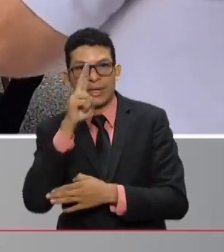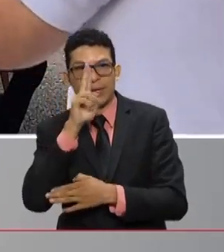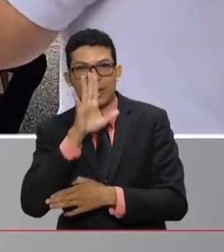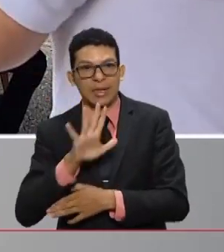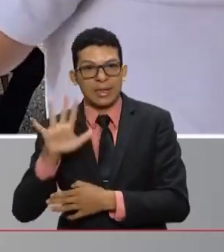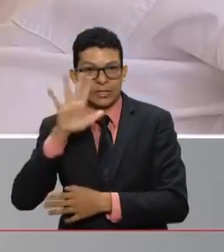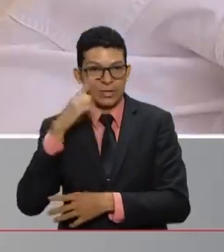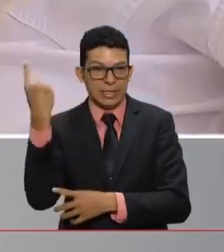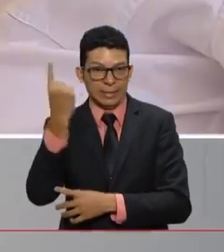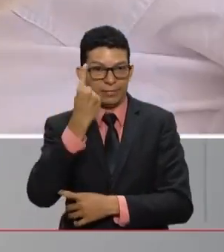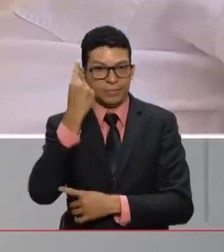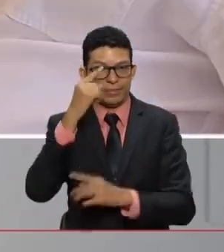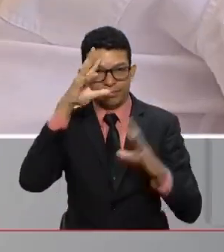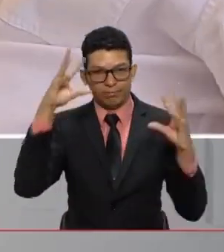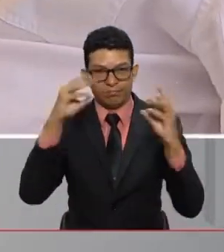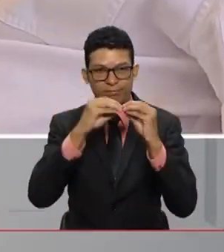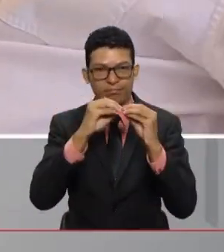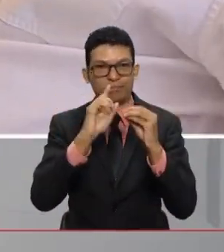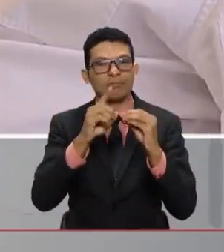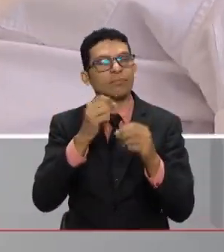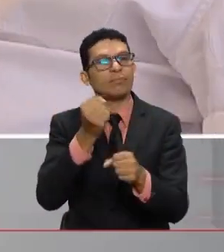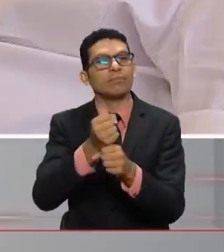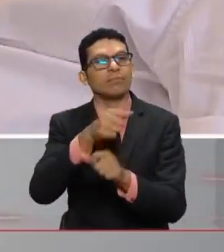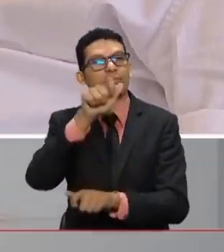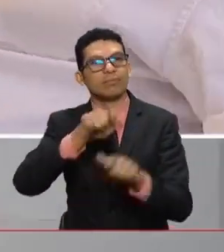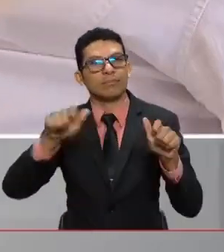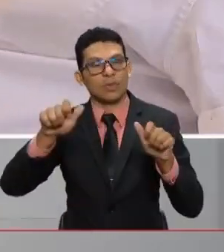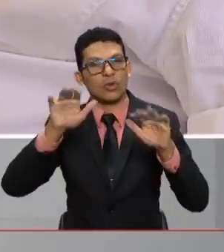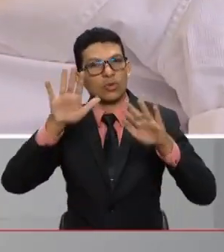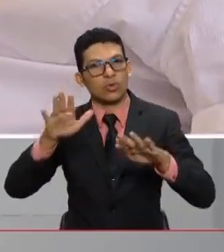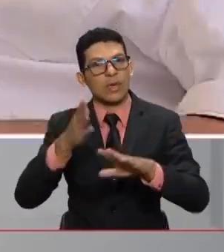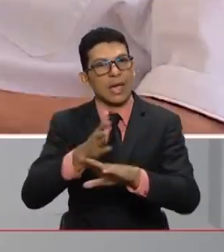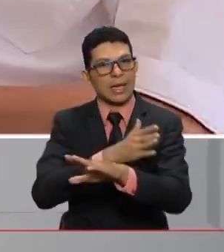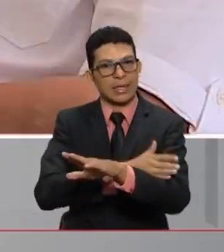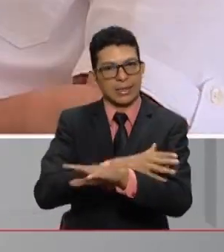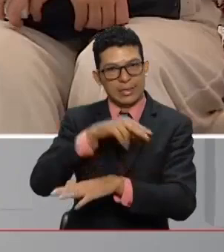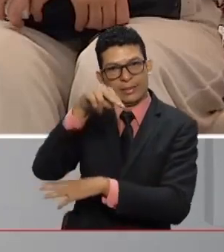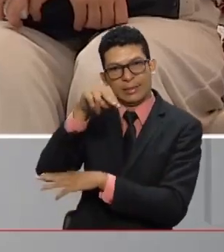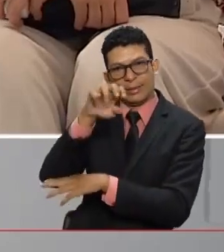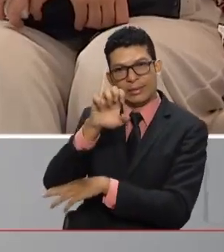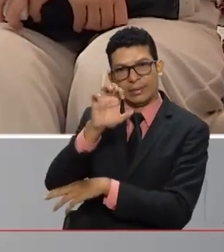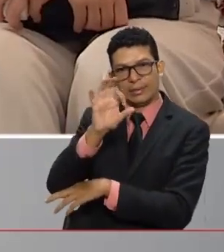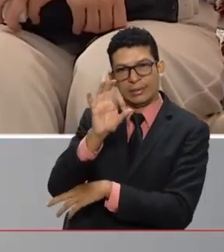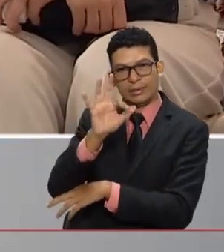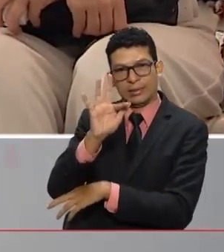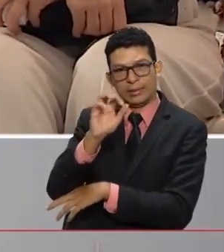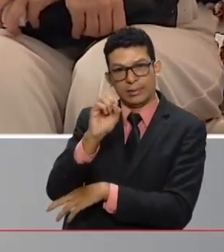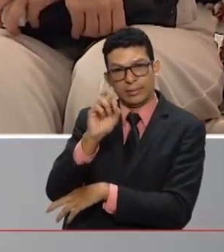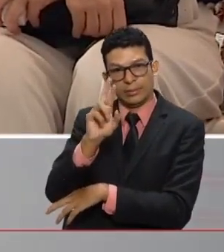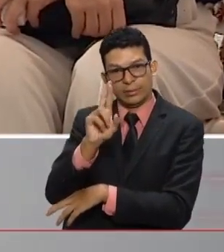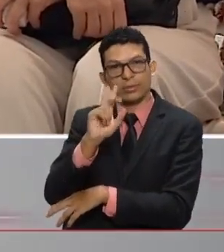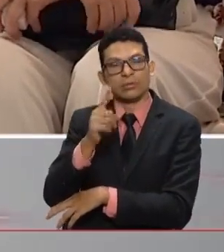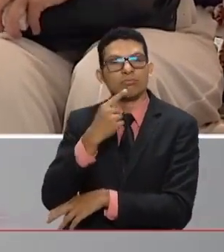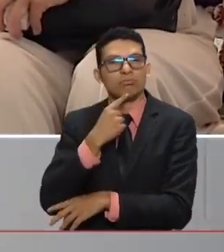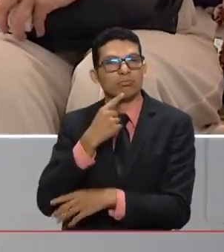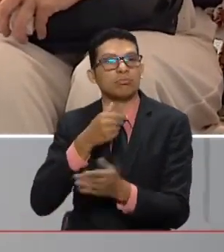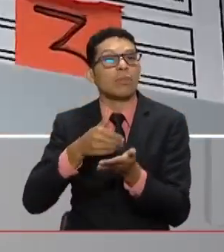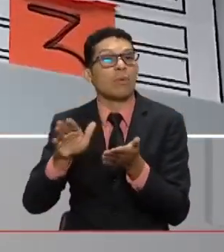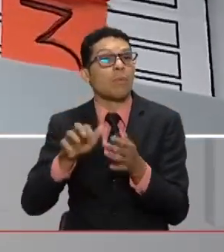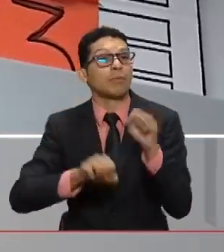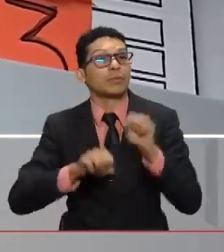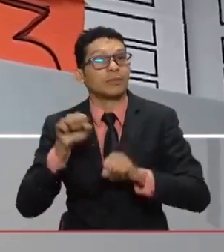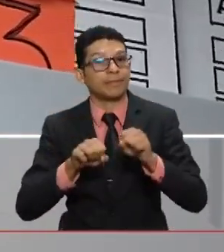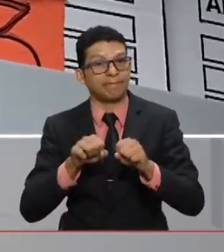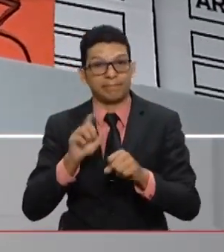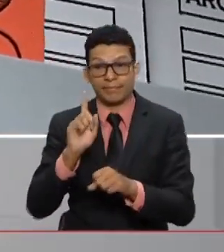Barbosa, a los acuerdos pactados entre los trabajadores y su antecesor, Néstor Humberto Martínez. A la fecha, Gigi, los funcionarios de